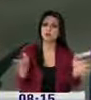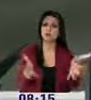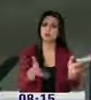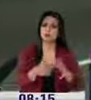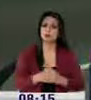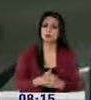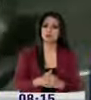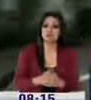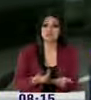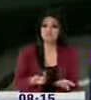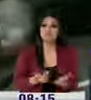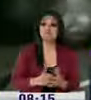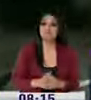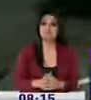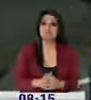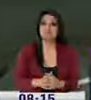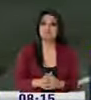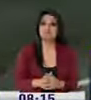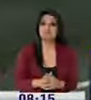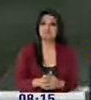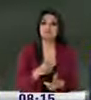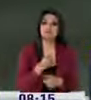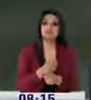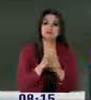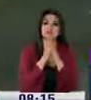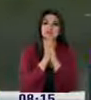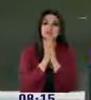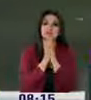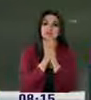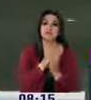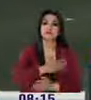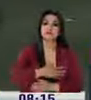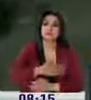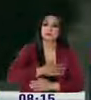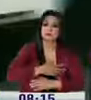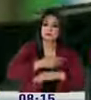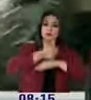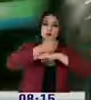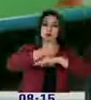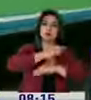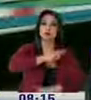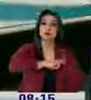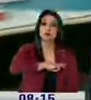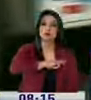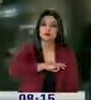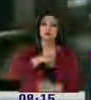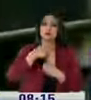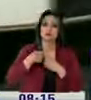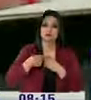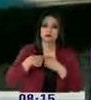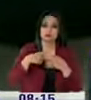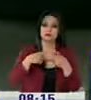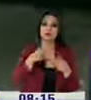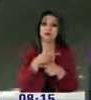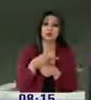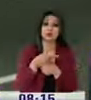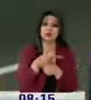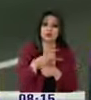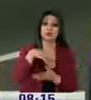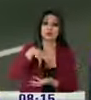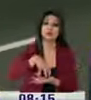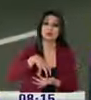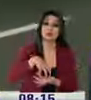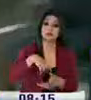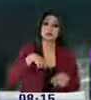lo que ella había indicado. Así es que pedimos por favor a las autoridades del municipio, el Consejo Provincial de